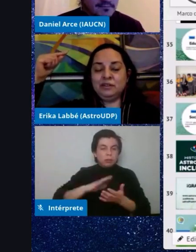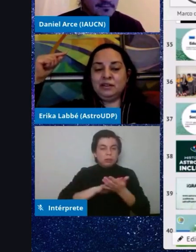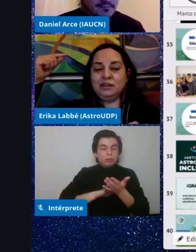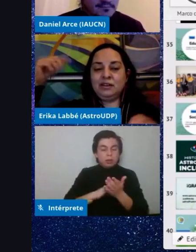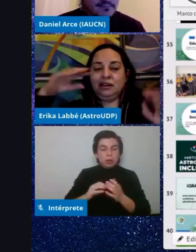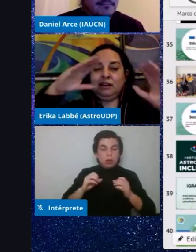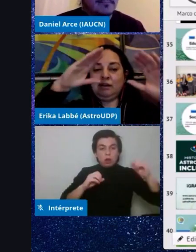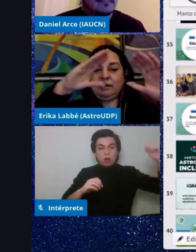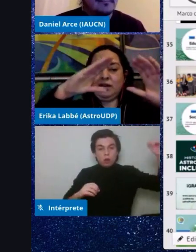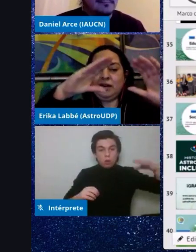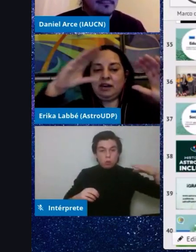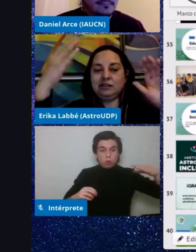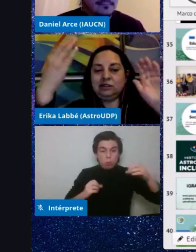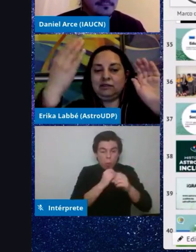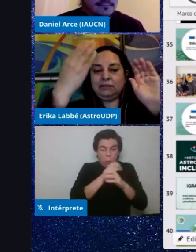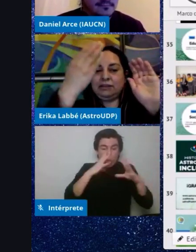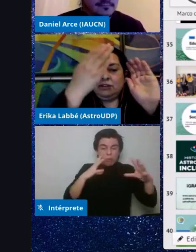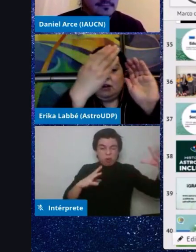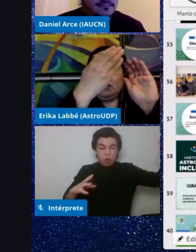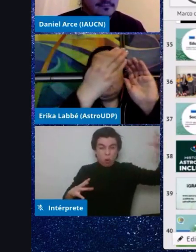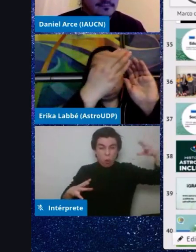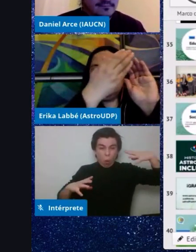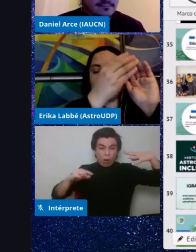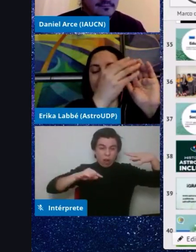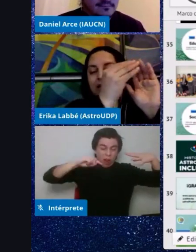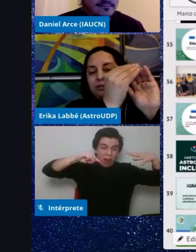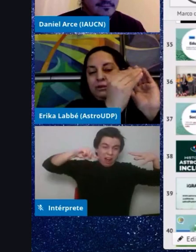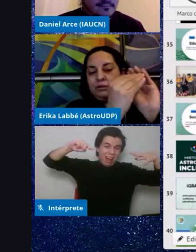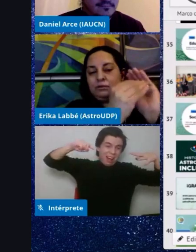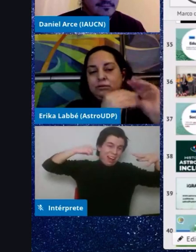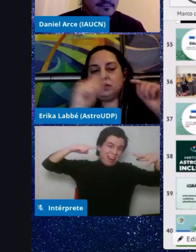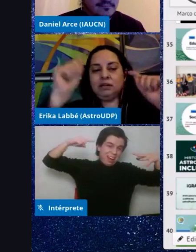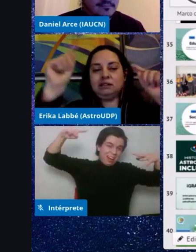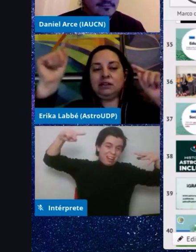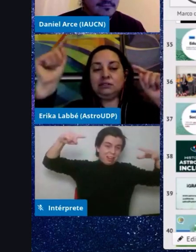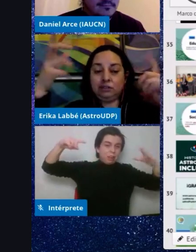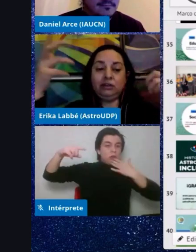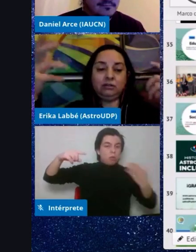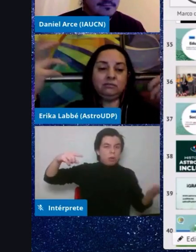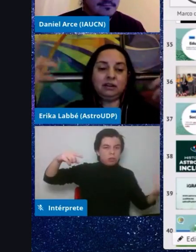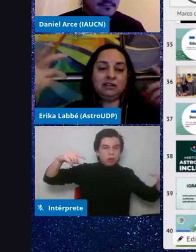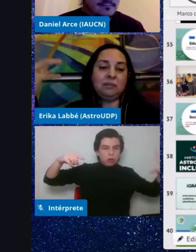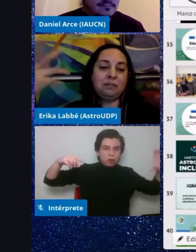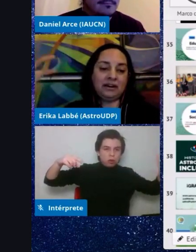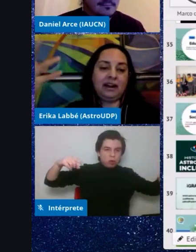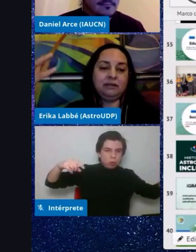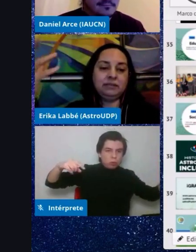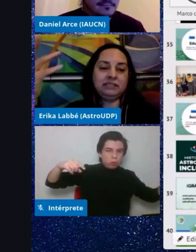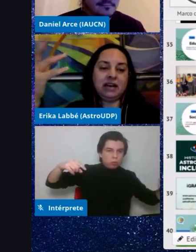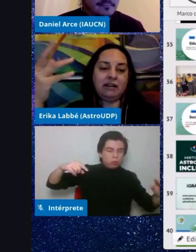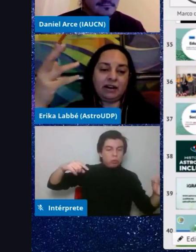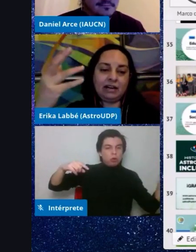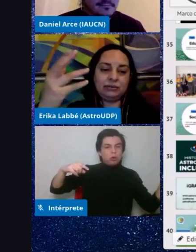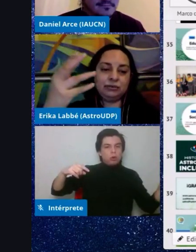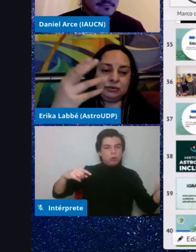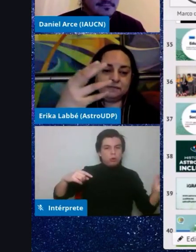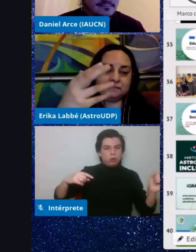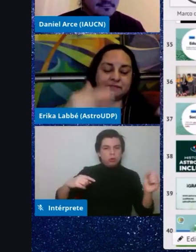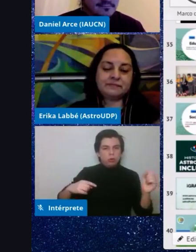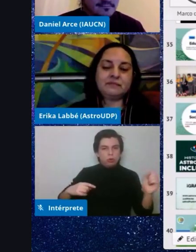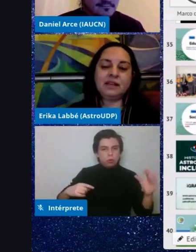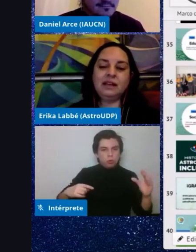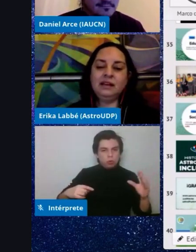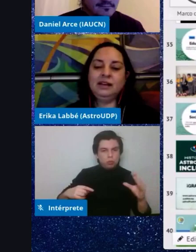agudo, y a medida que el sol va tapando la luna, entonces va llegando menos luz y el sonido en tiempo real empieza a bajar su